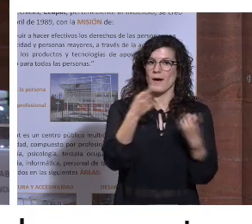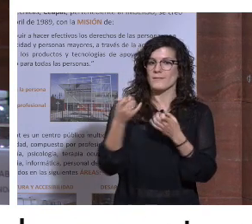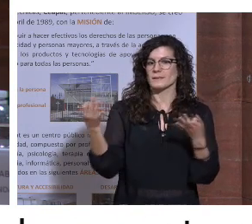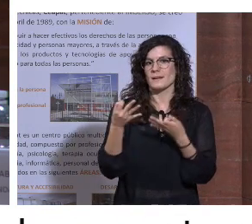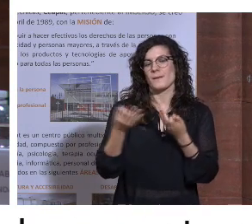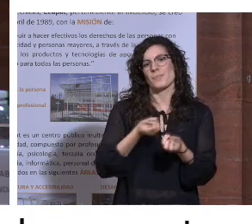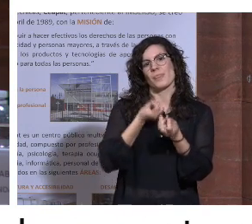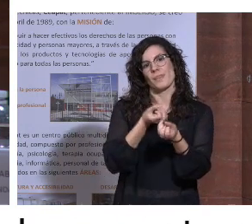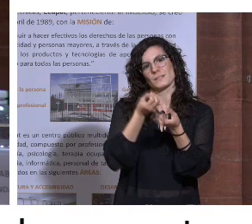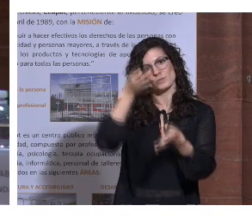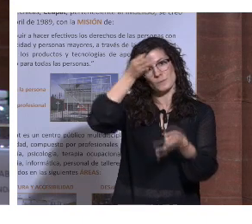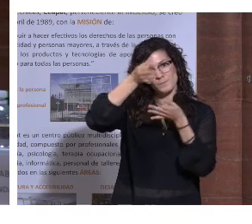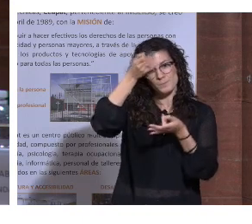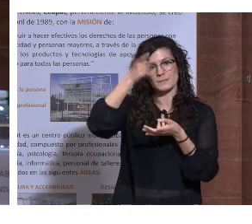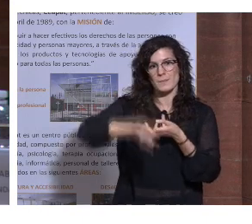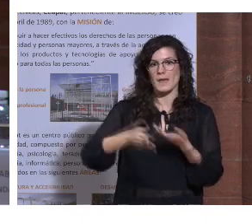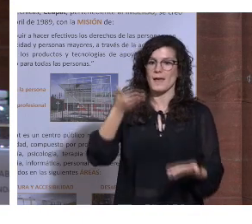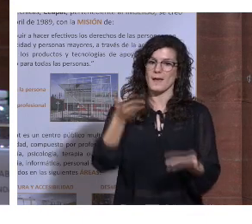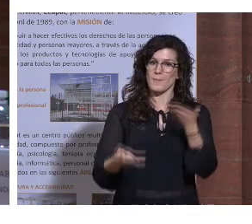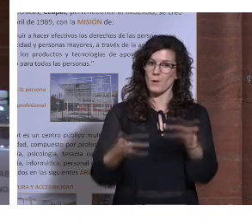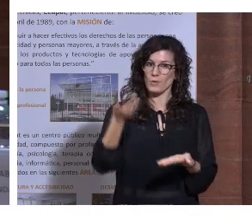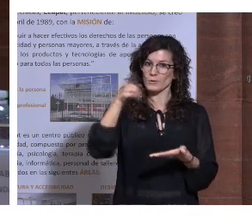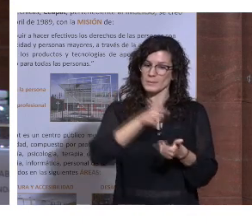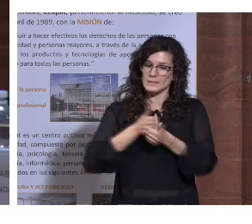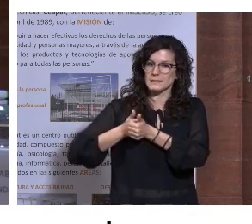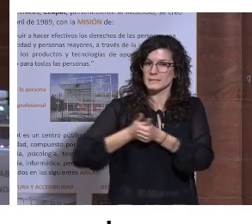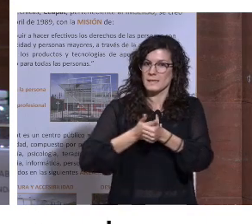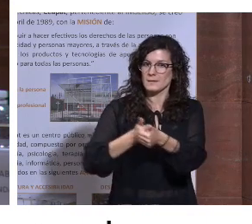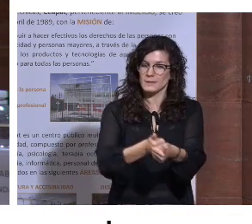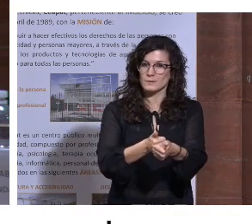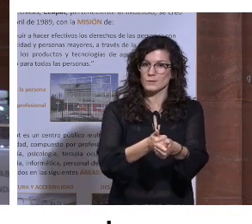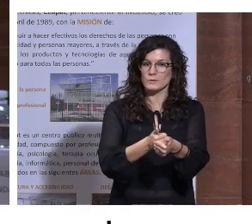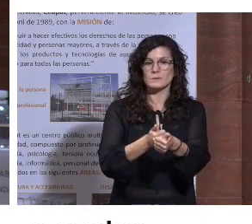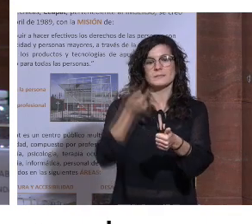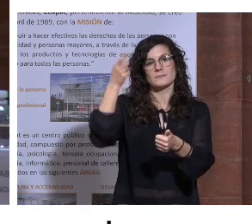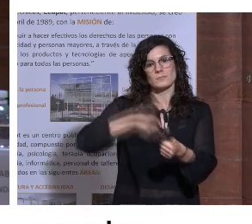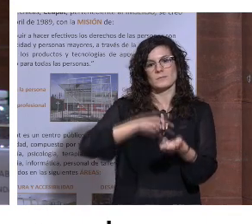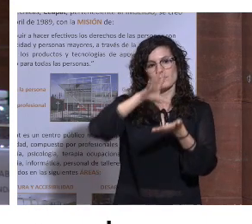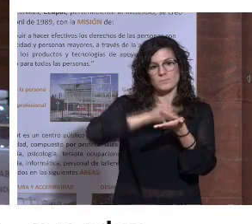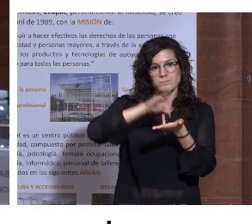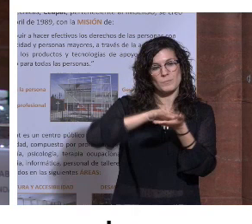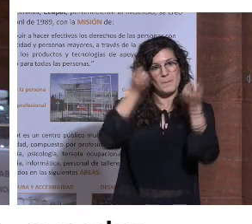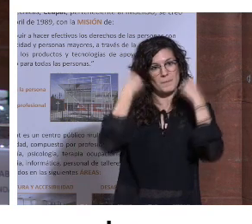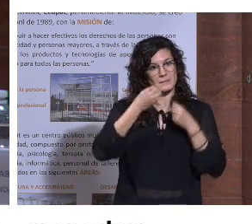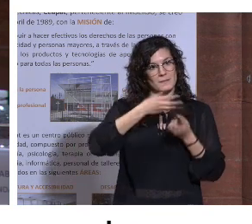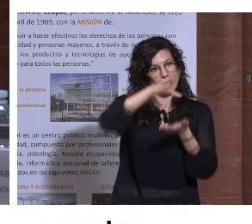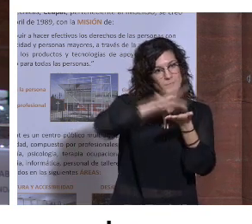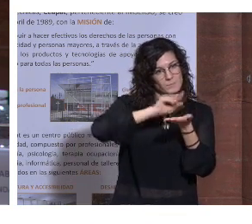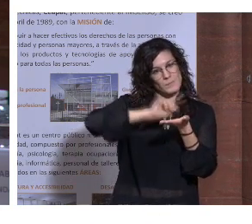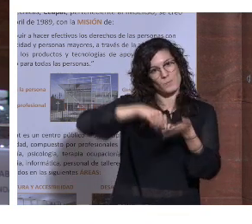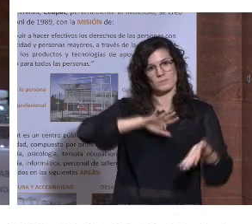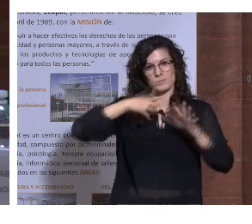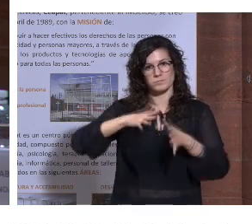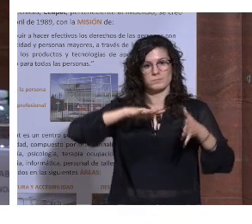datos, evaluación, seguimiento, recoger y sistematizar las buenas prácticas. Eso es un mundo que